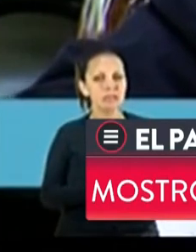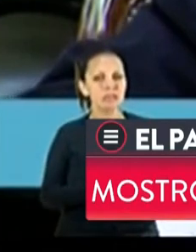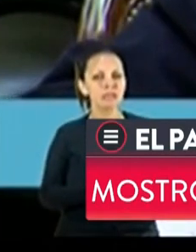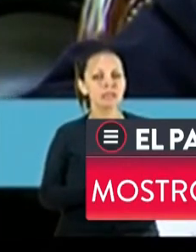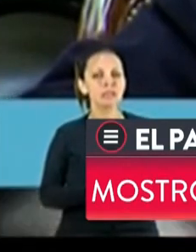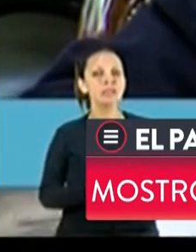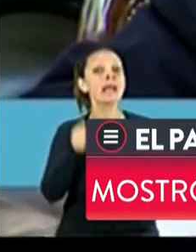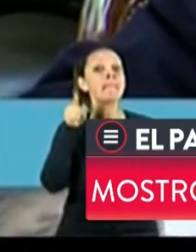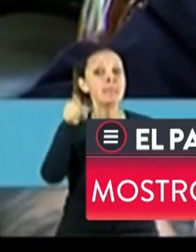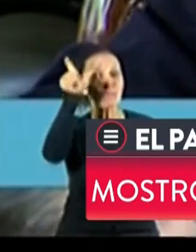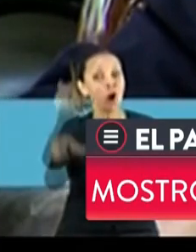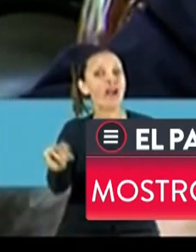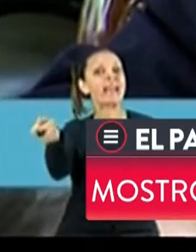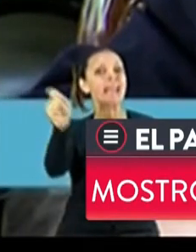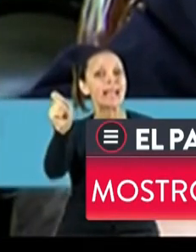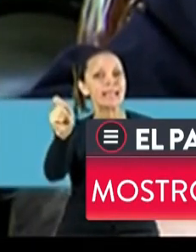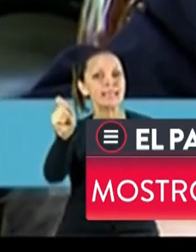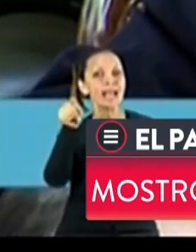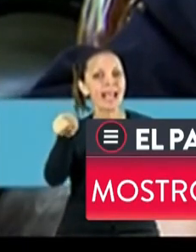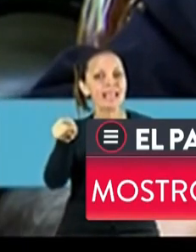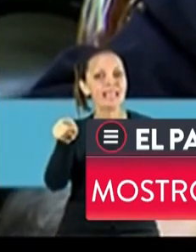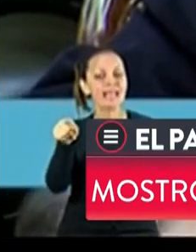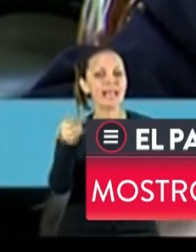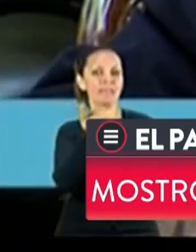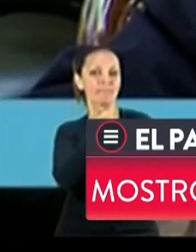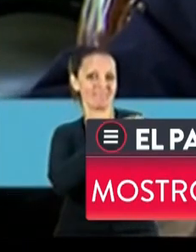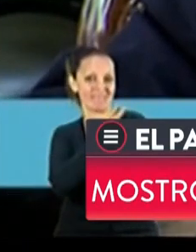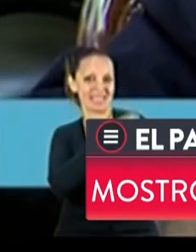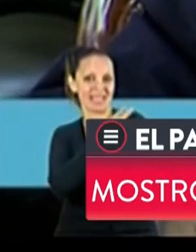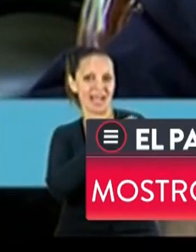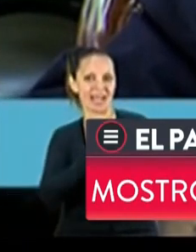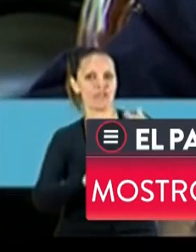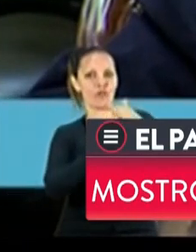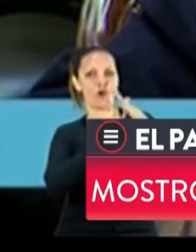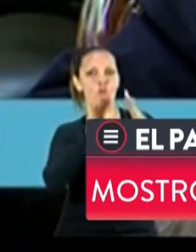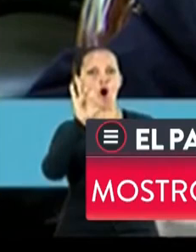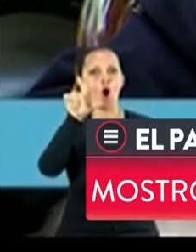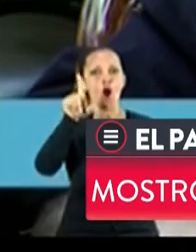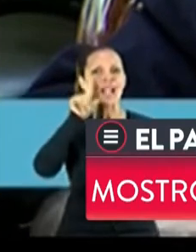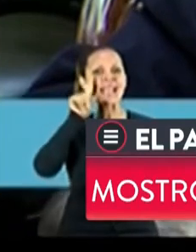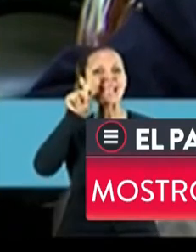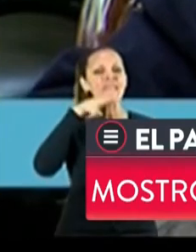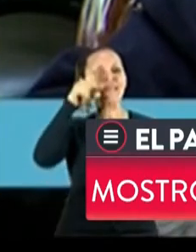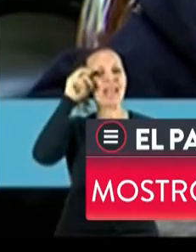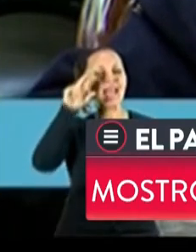el periodismo le enseñó a Moró que los hechos existen